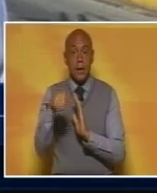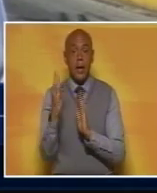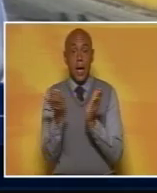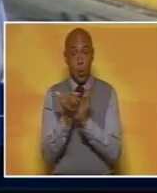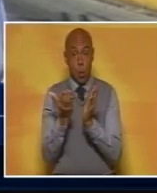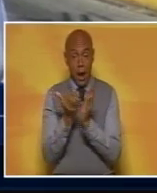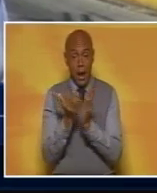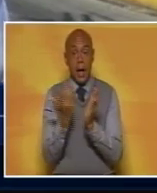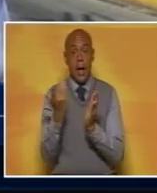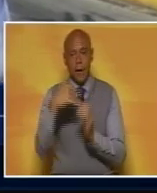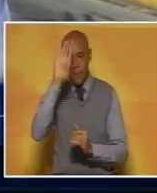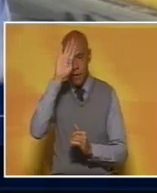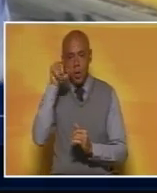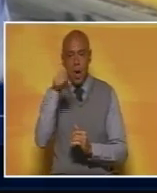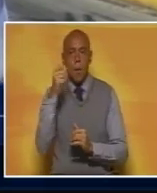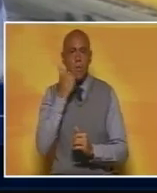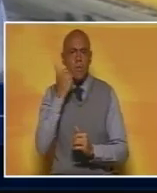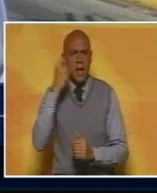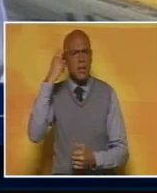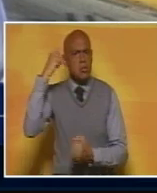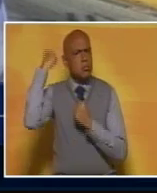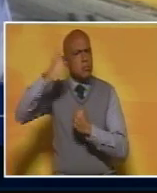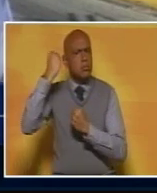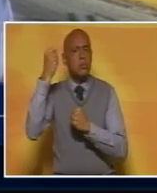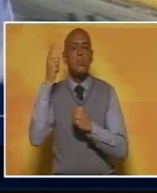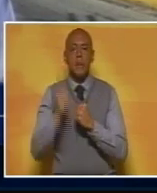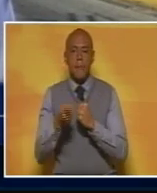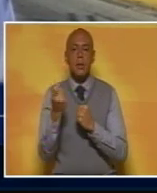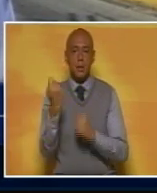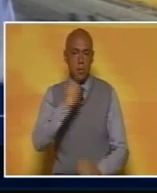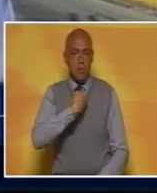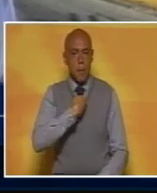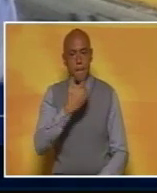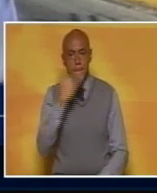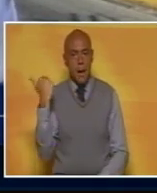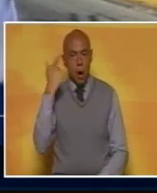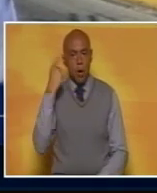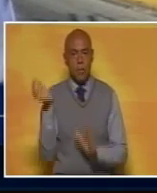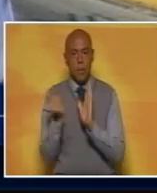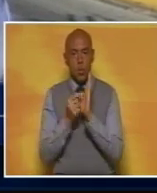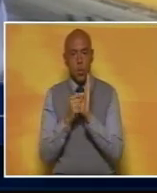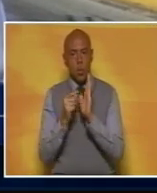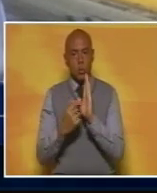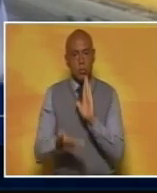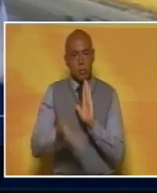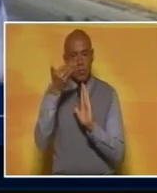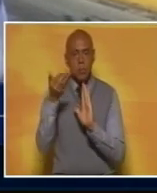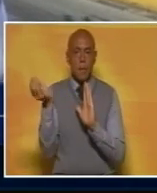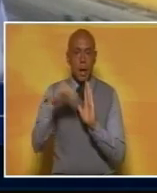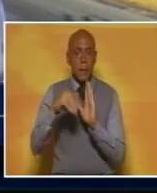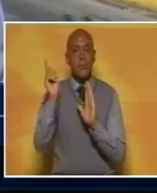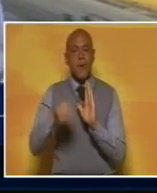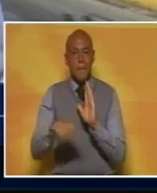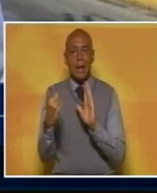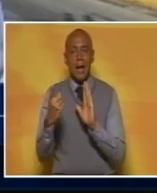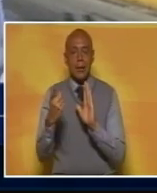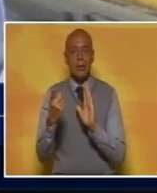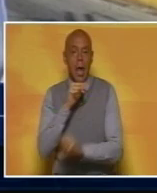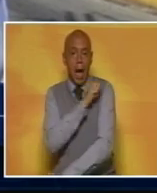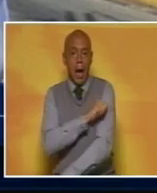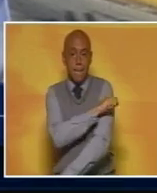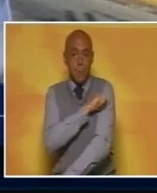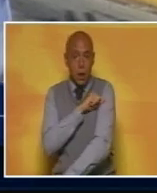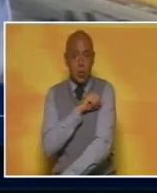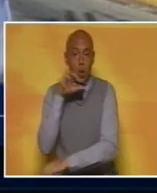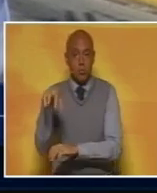Enfermeros sostuvo una protesta para exigir mejores condiciones salariales. Denuncian también que la red de ambulatorios insular